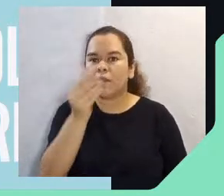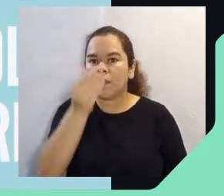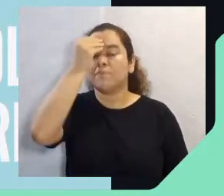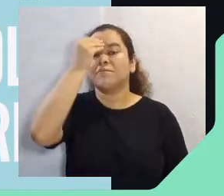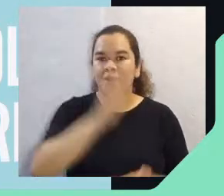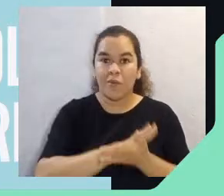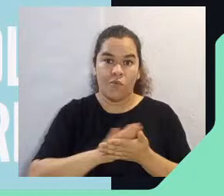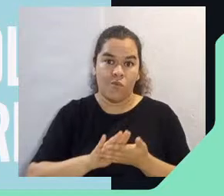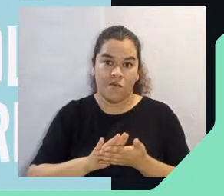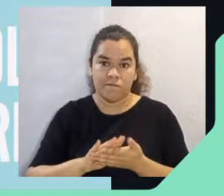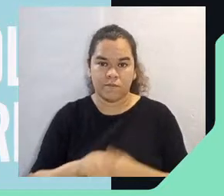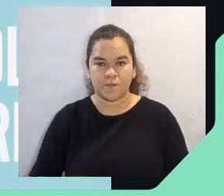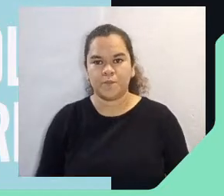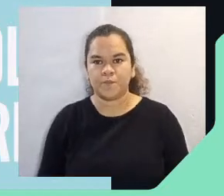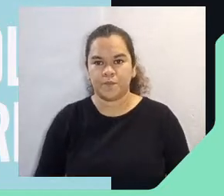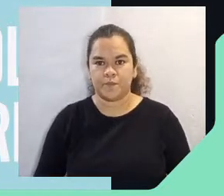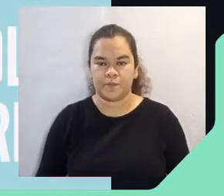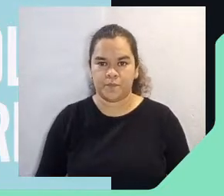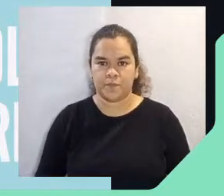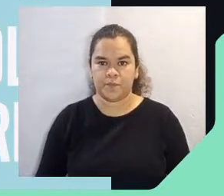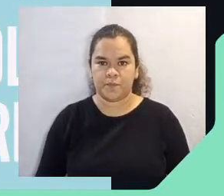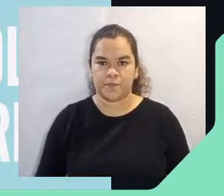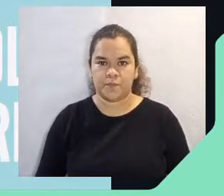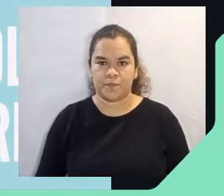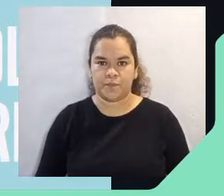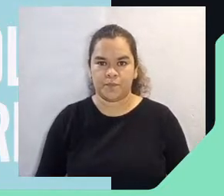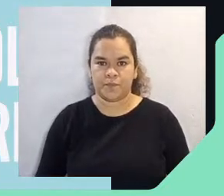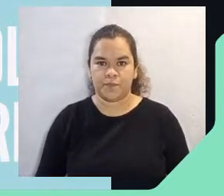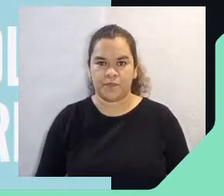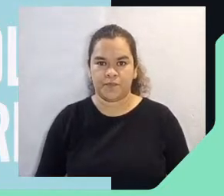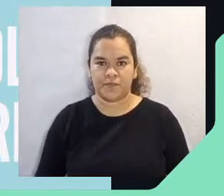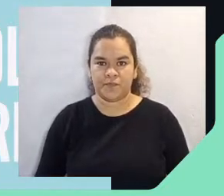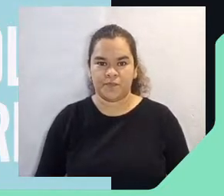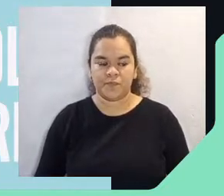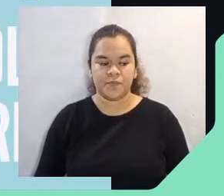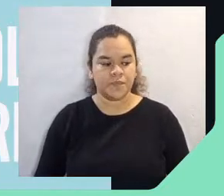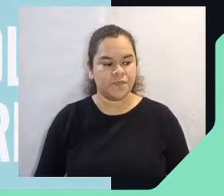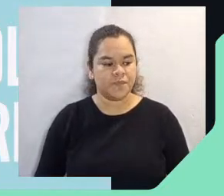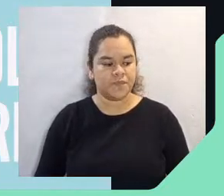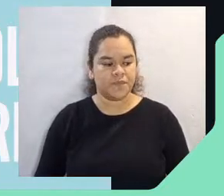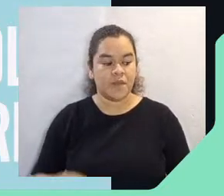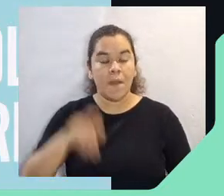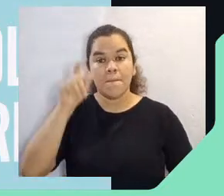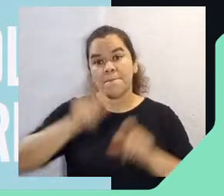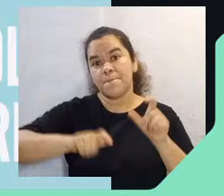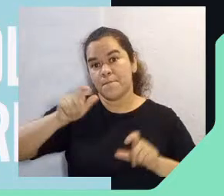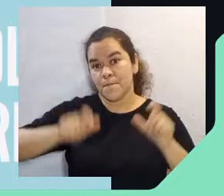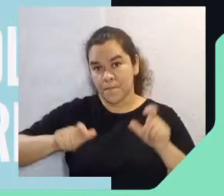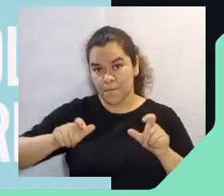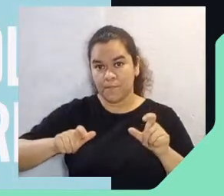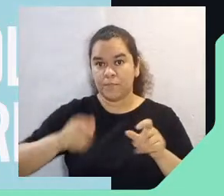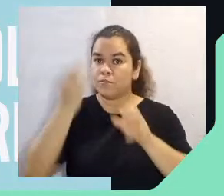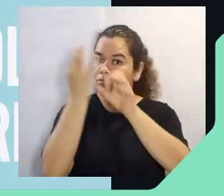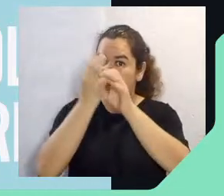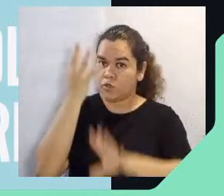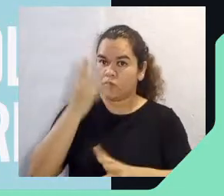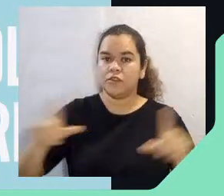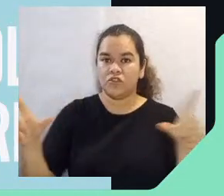herramientas. Se están tomando muchos desarrolladores de software, hay una alta